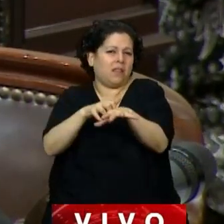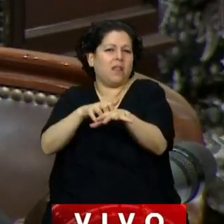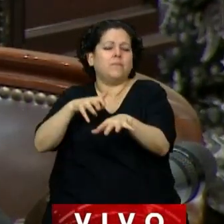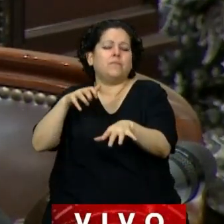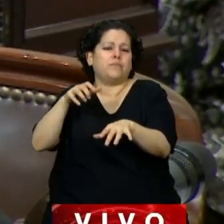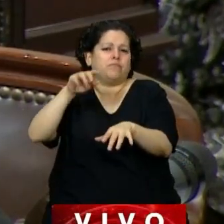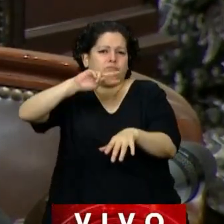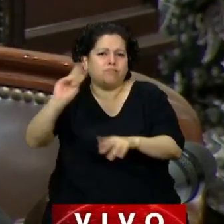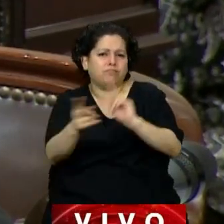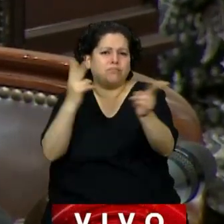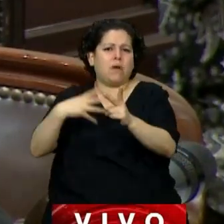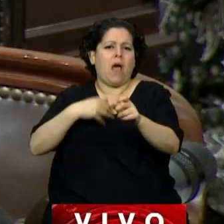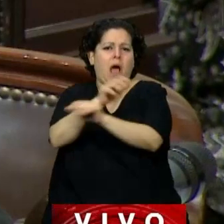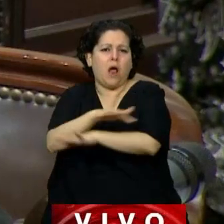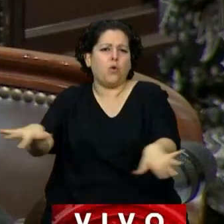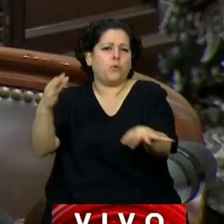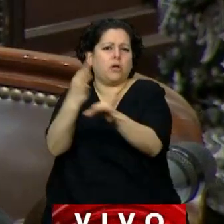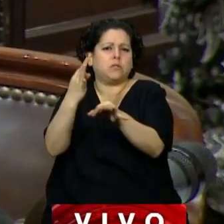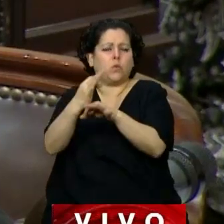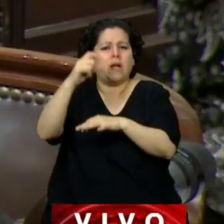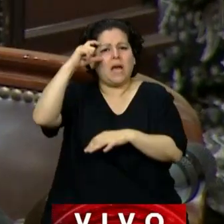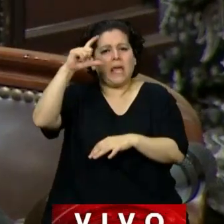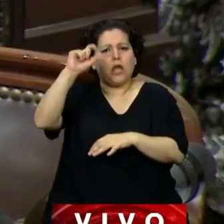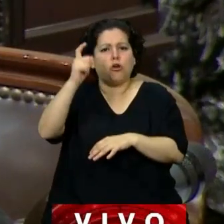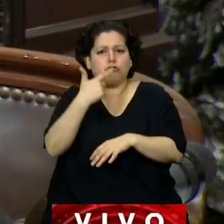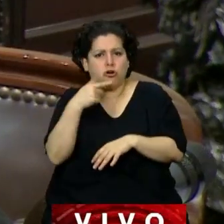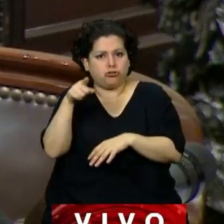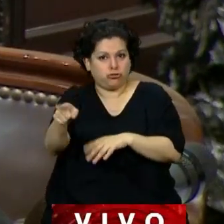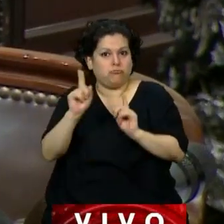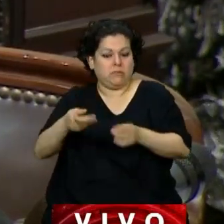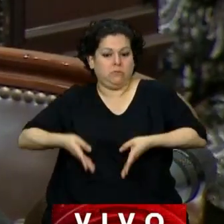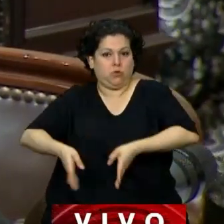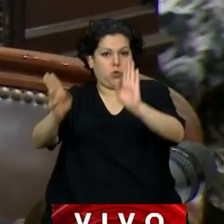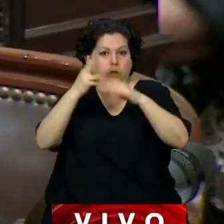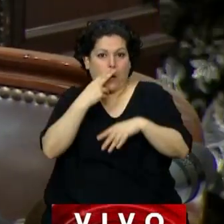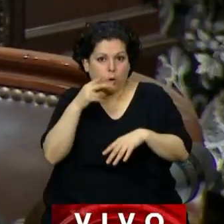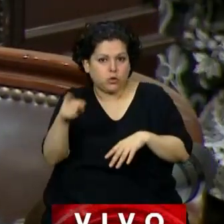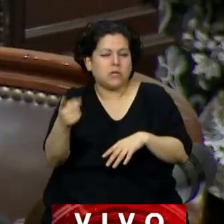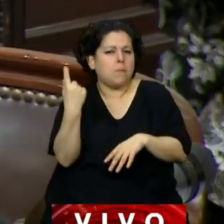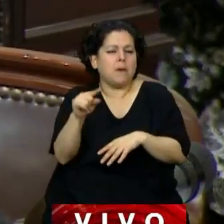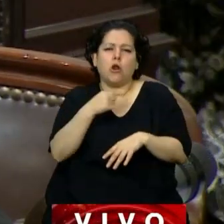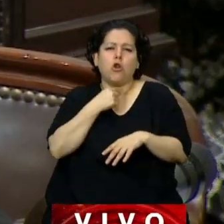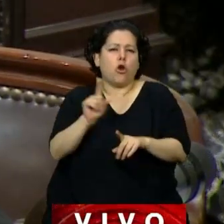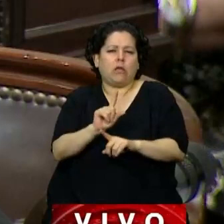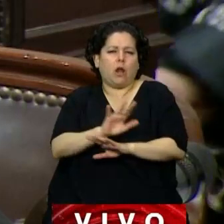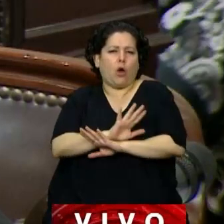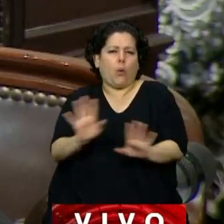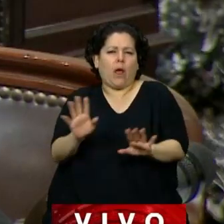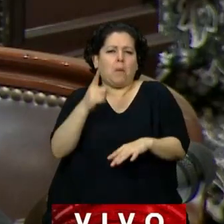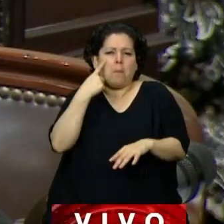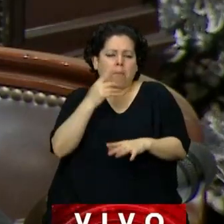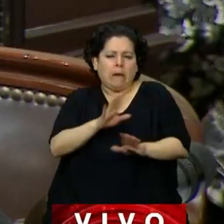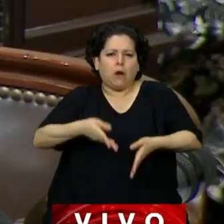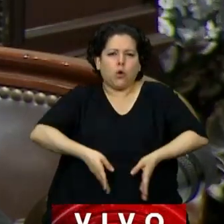ECOS, y lo vuelvo a expresar aquí, quizás como una utopía, pero no quiero ver más estrellas